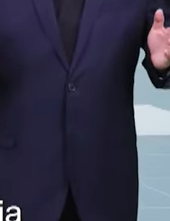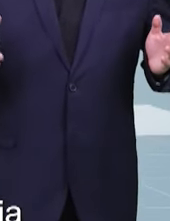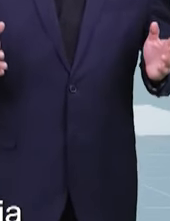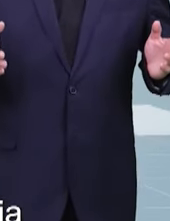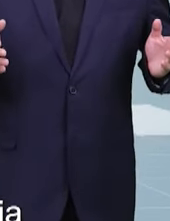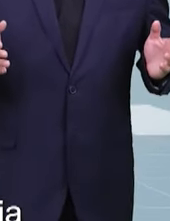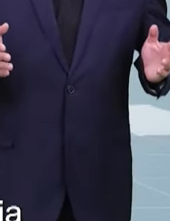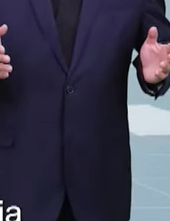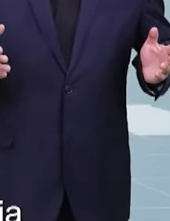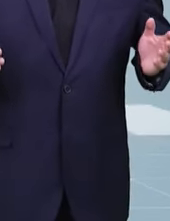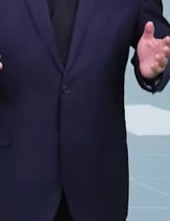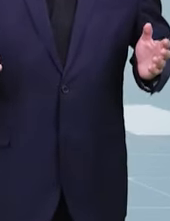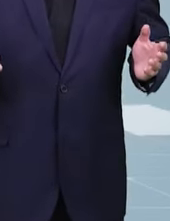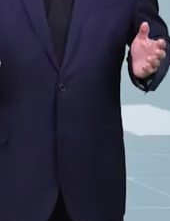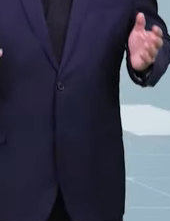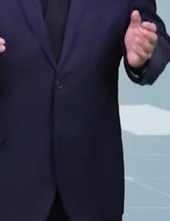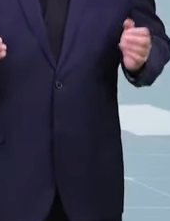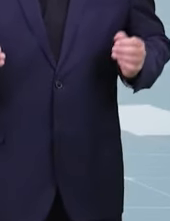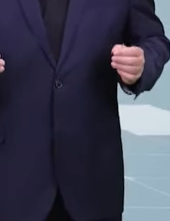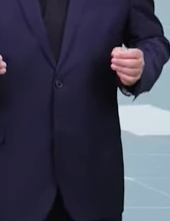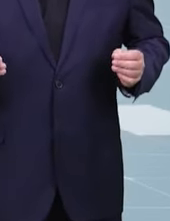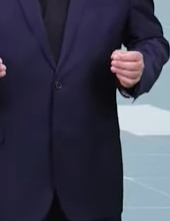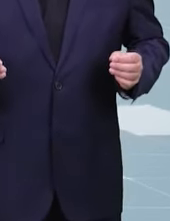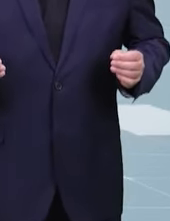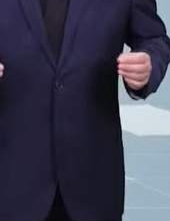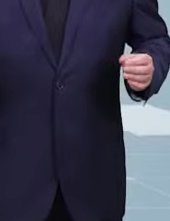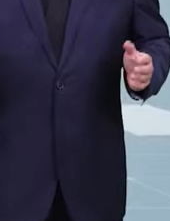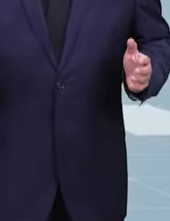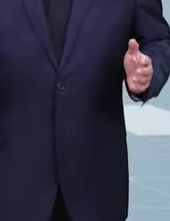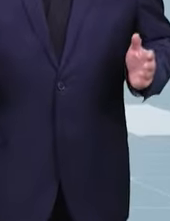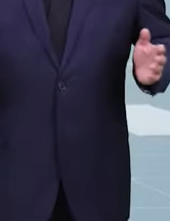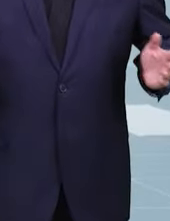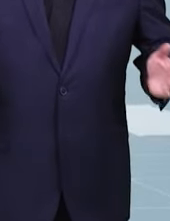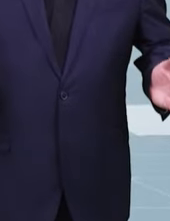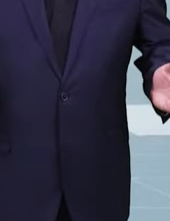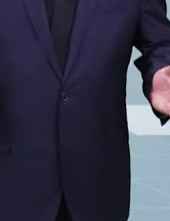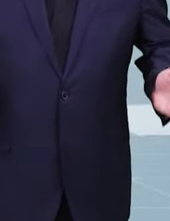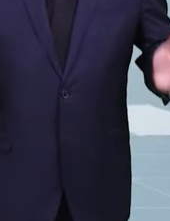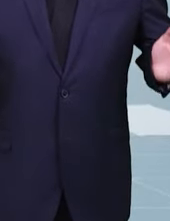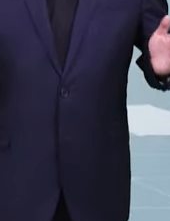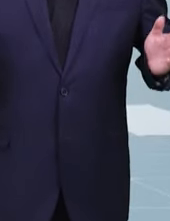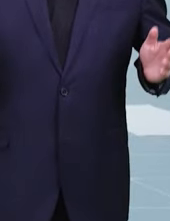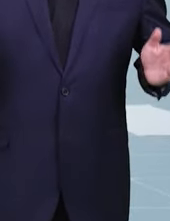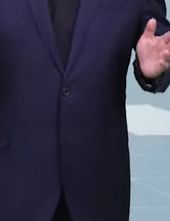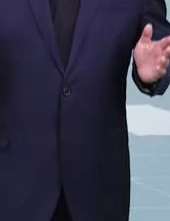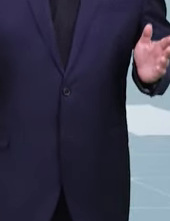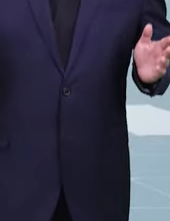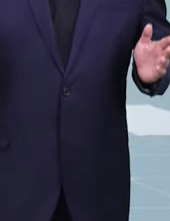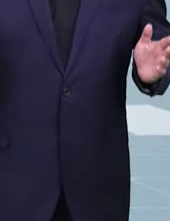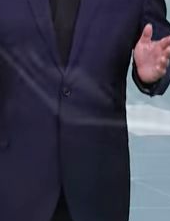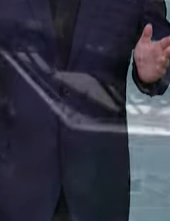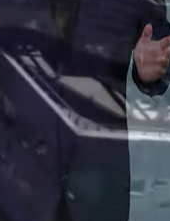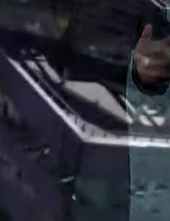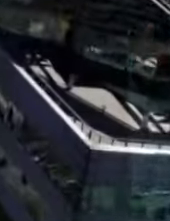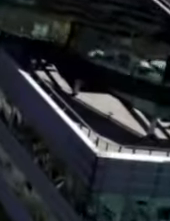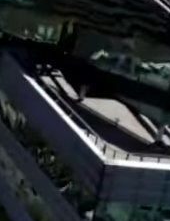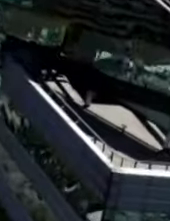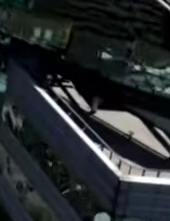todos nosotros como industria de deos asumir esa es toda mi presentación Muchas gracias por escucharme